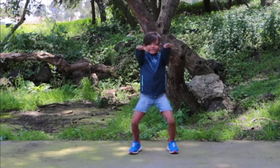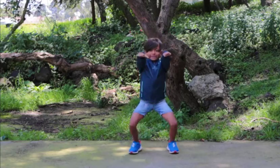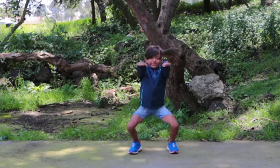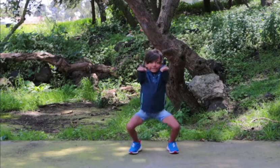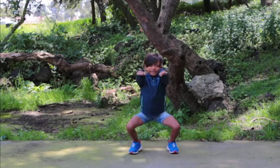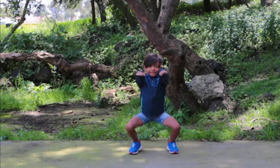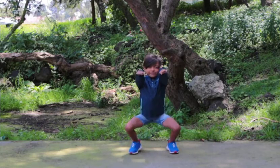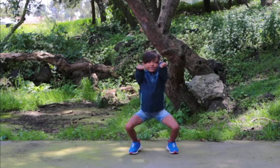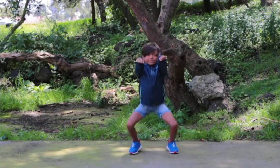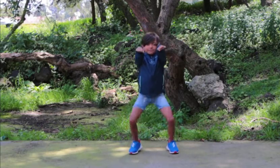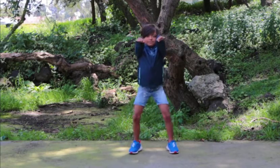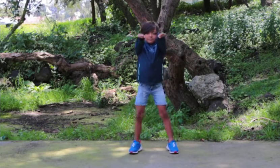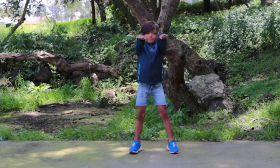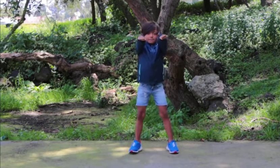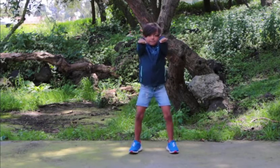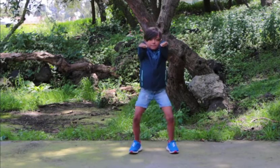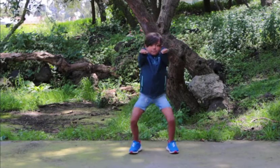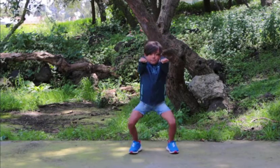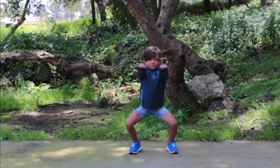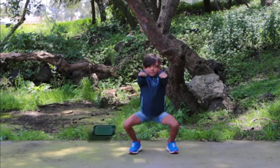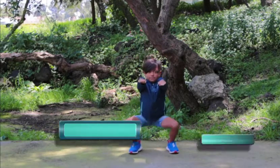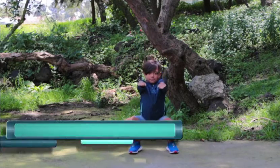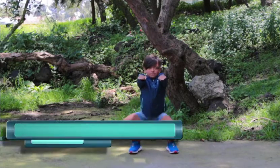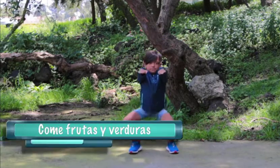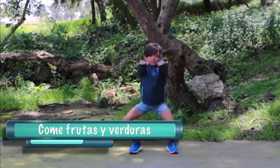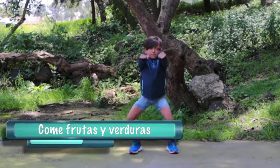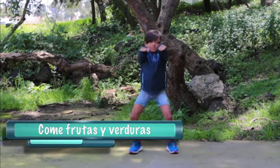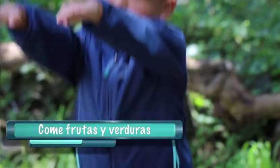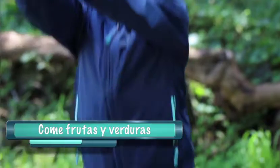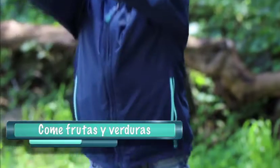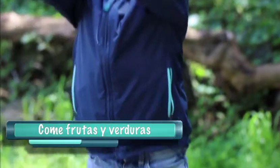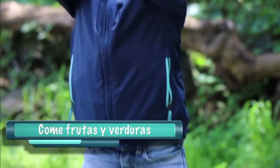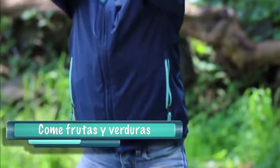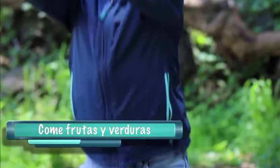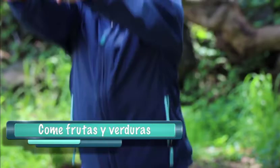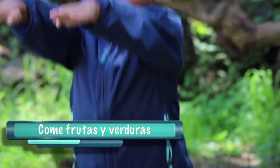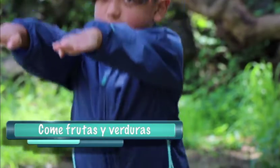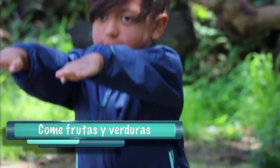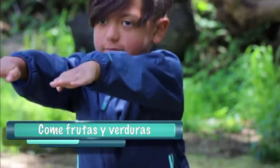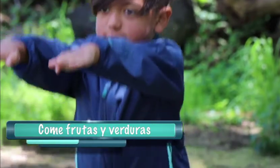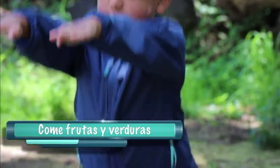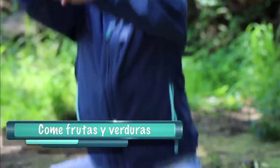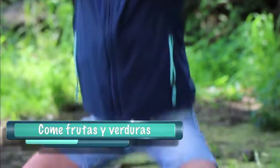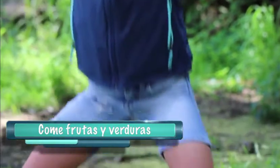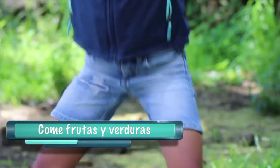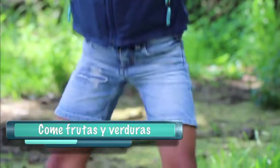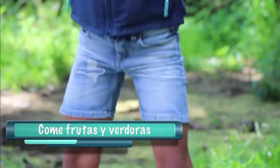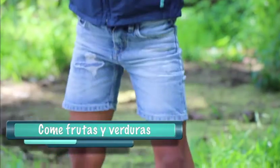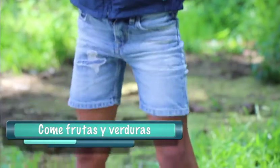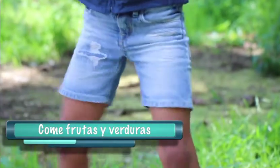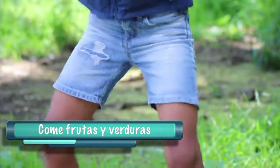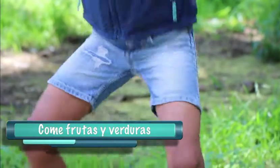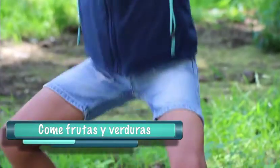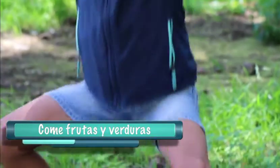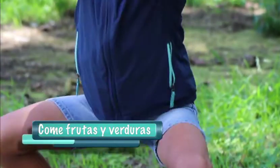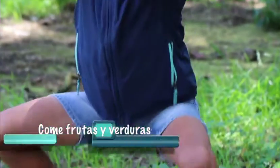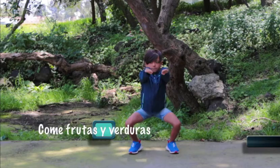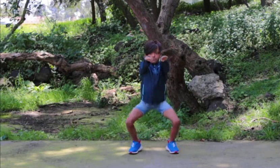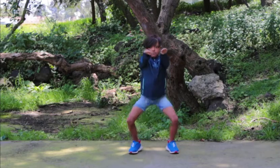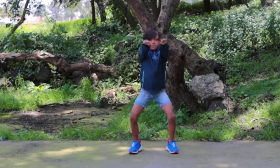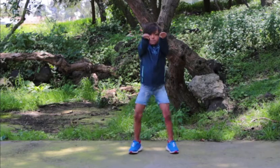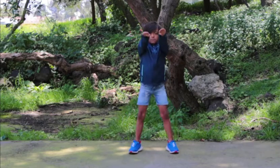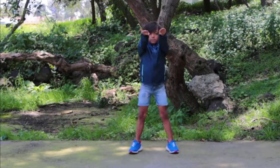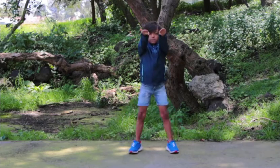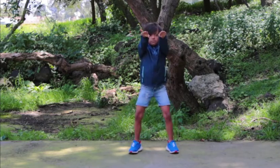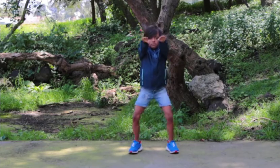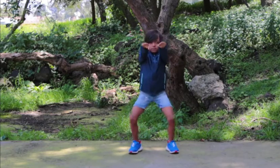Bajamos, flexionamos, muy bien, exactamente ahí. Muy bien hecho, Yair. Ahí bien, una más. Bien,